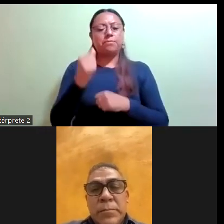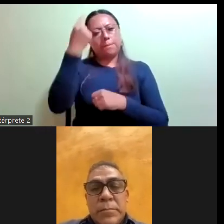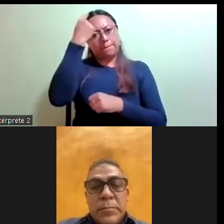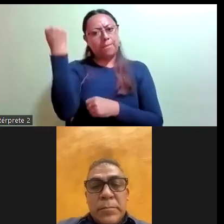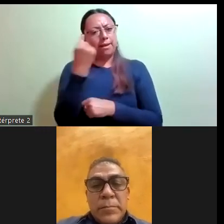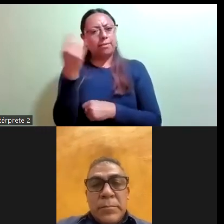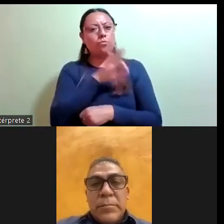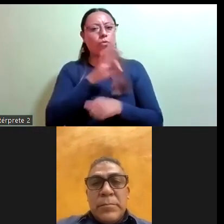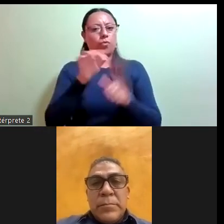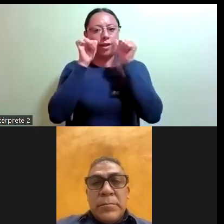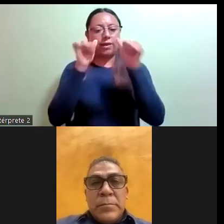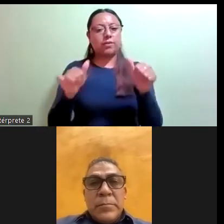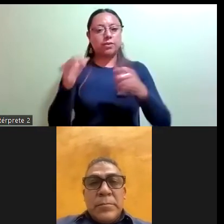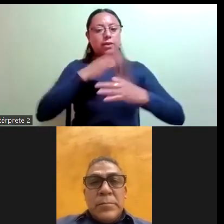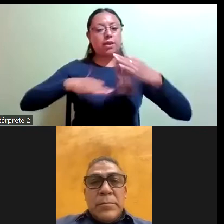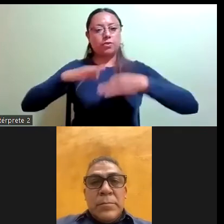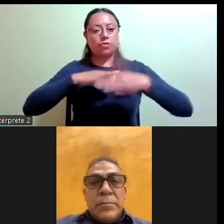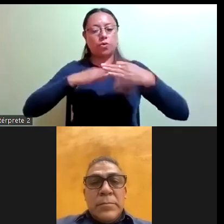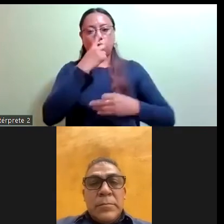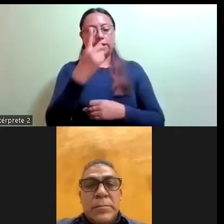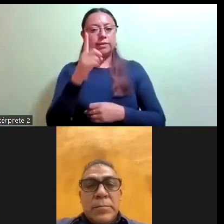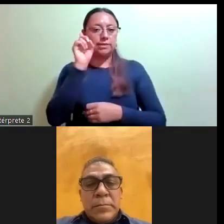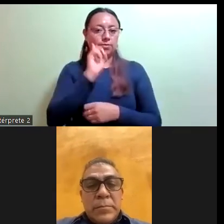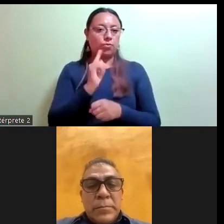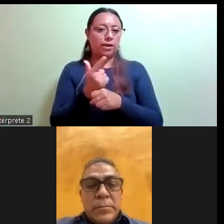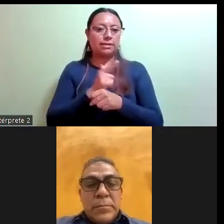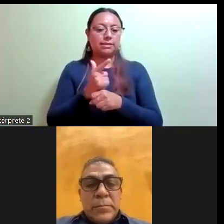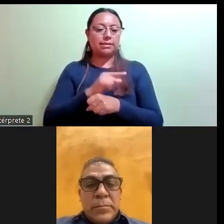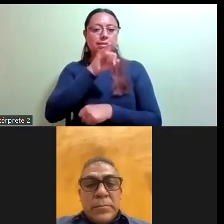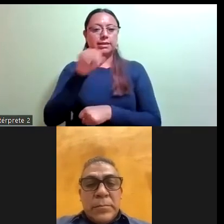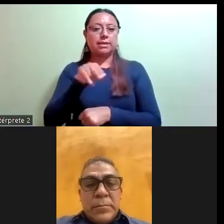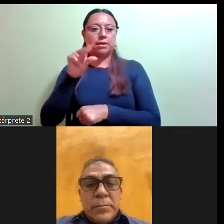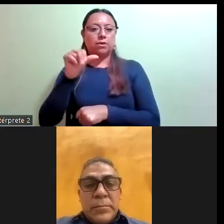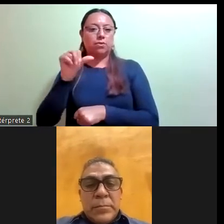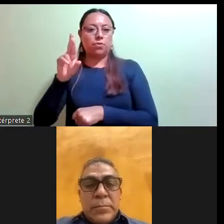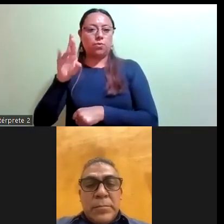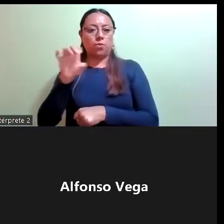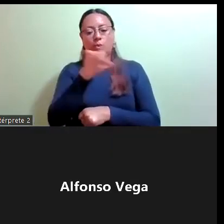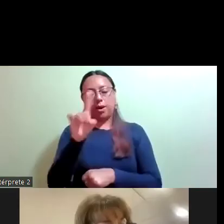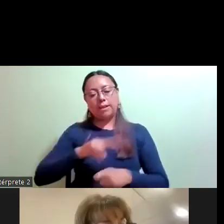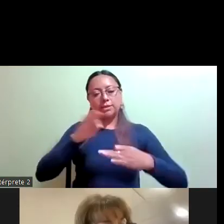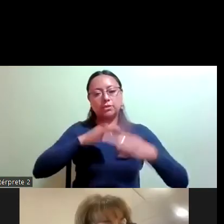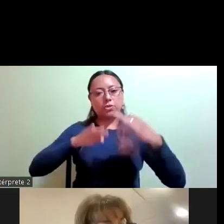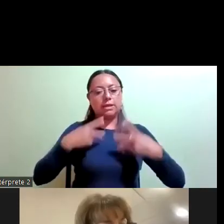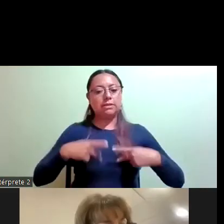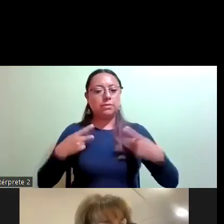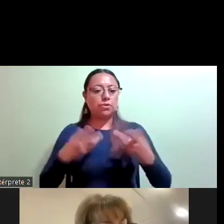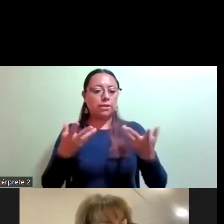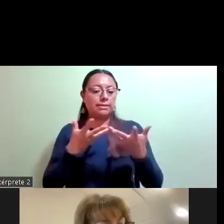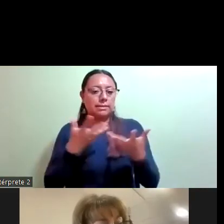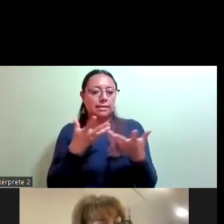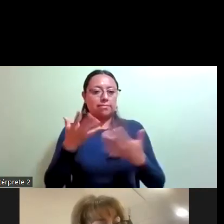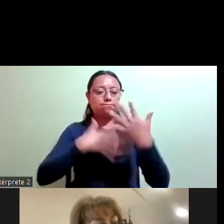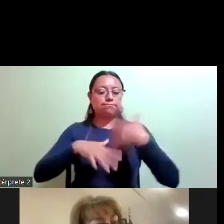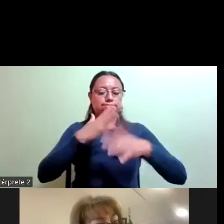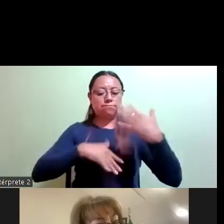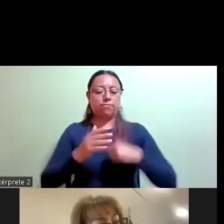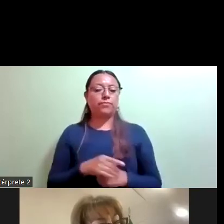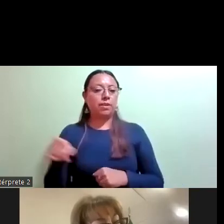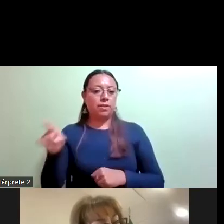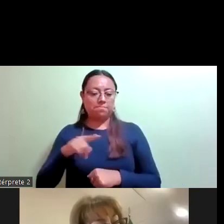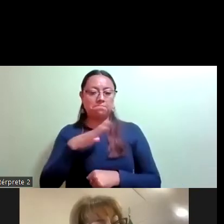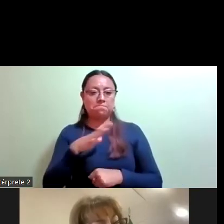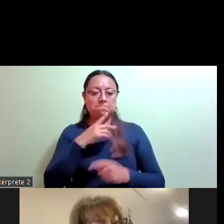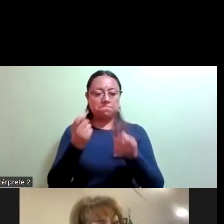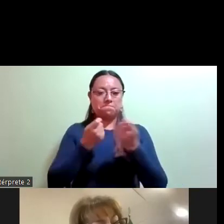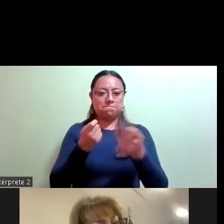atender lo que señala la licenciada Juárez y los diferentes titulares que han hecho uso de la palabra, para que teniendo la Contraloría la